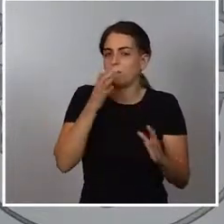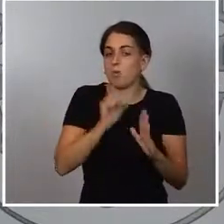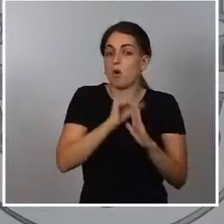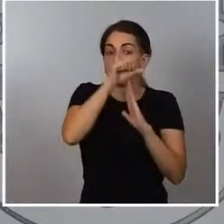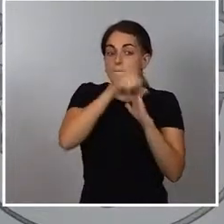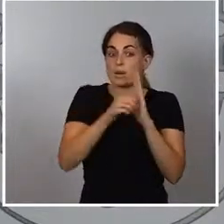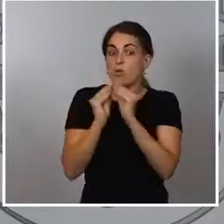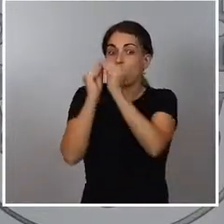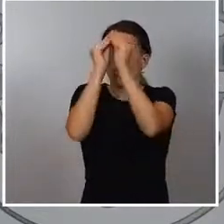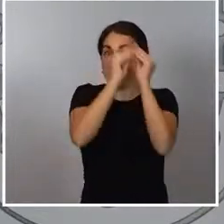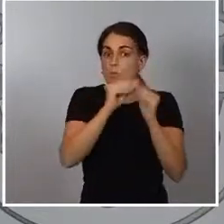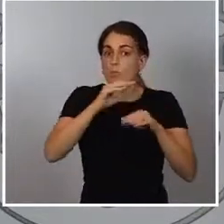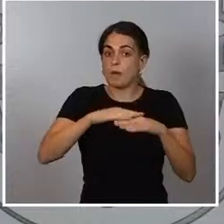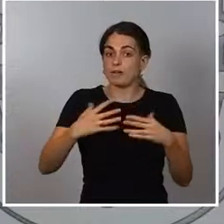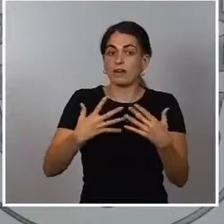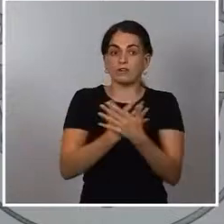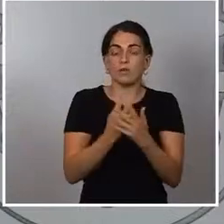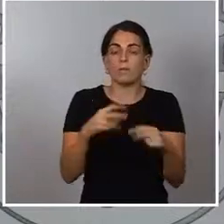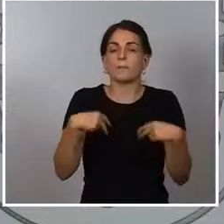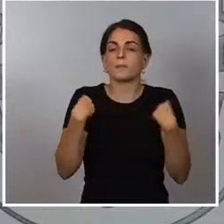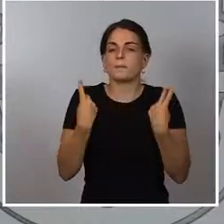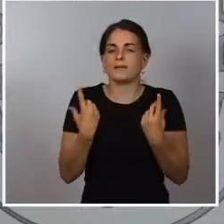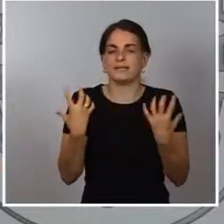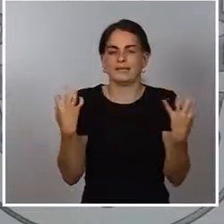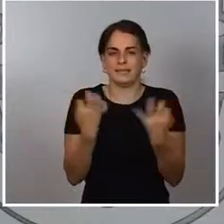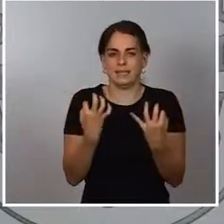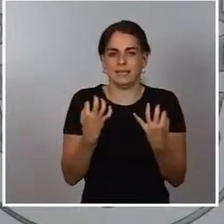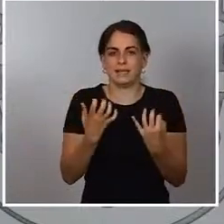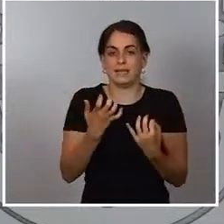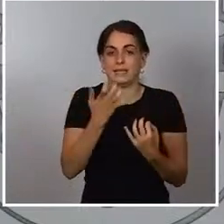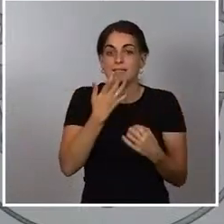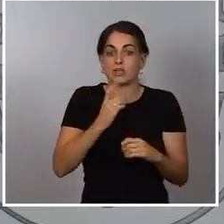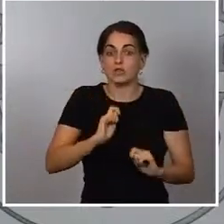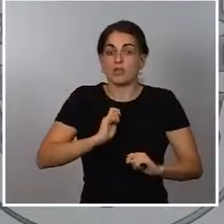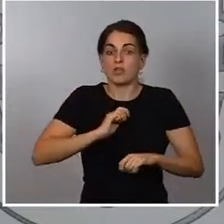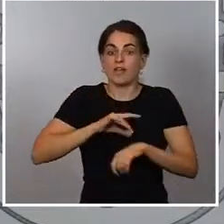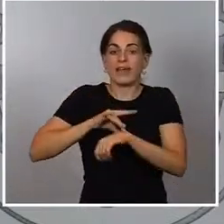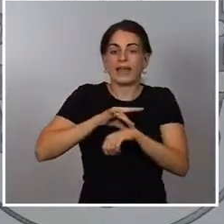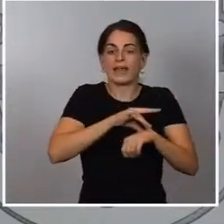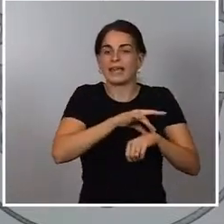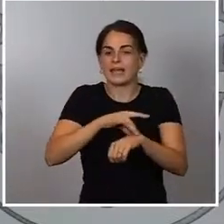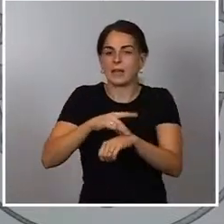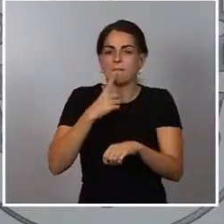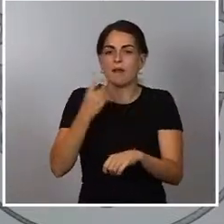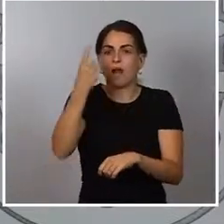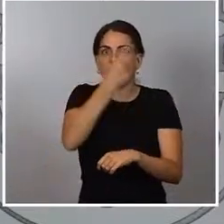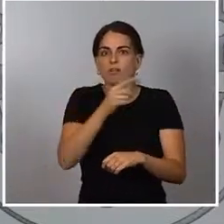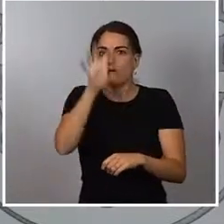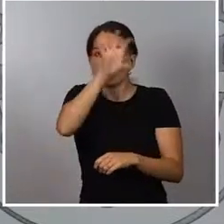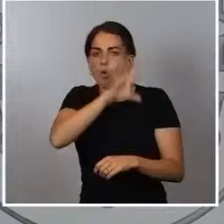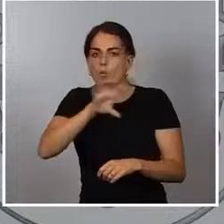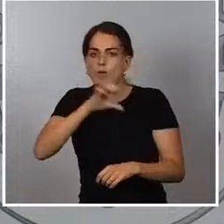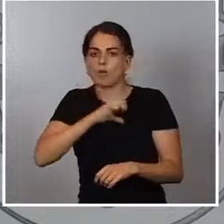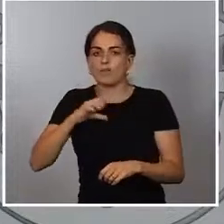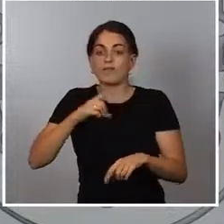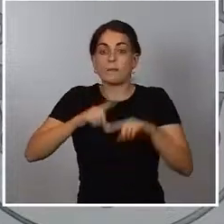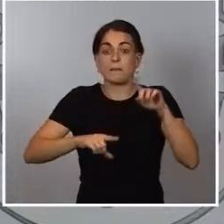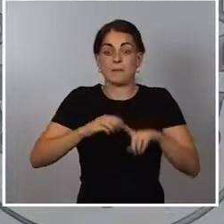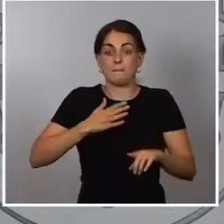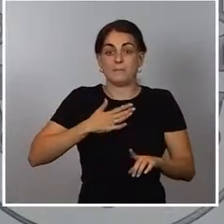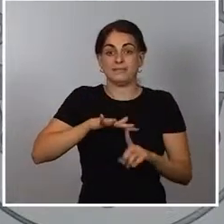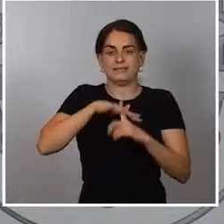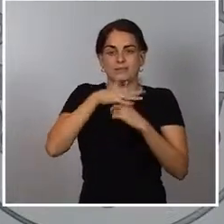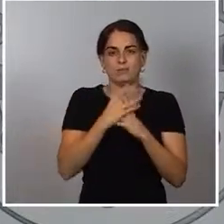permita en cada momento que servir que sirva de guía para adoptar cada comunidad autónoma en función de su situación aquellas medidas